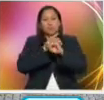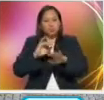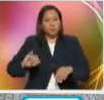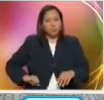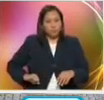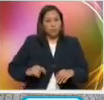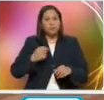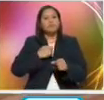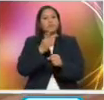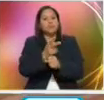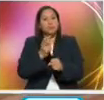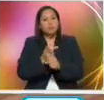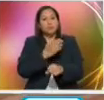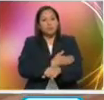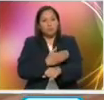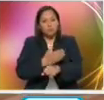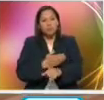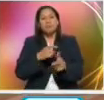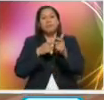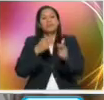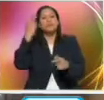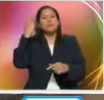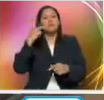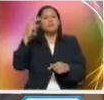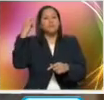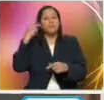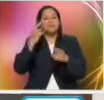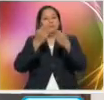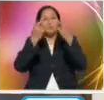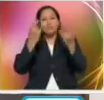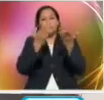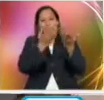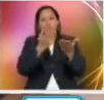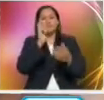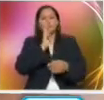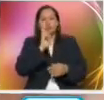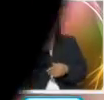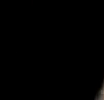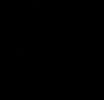interesante. Y yo te invito a que me acompañes Claro. para seguir viajando a través de la historia con Paola. Vamos contigo, Pao.